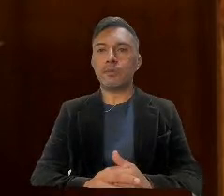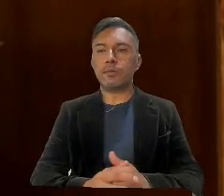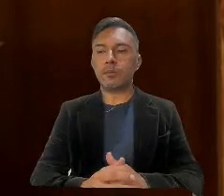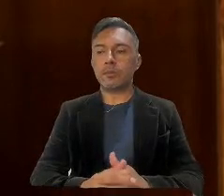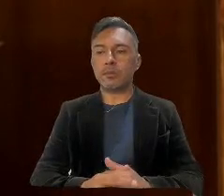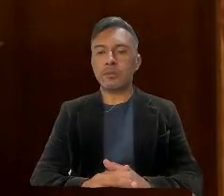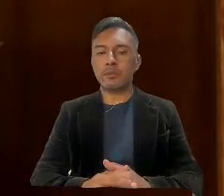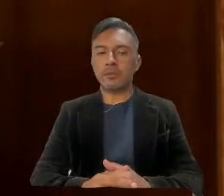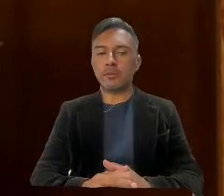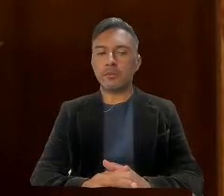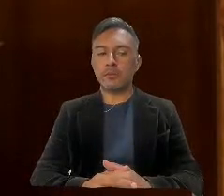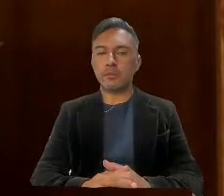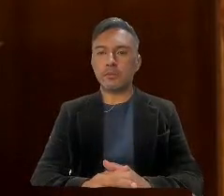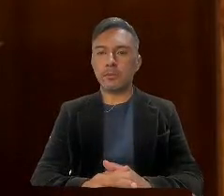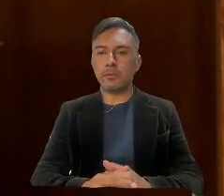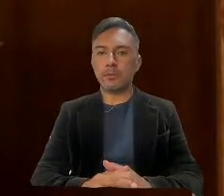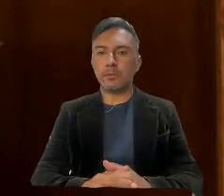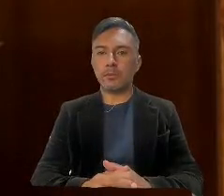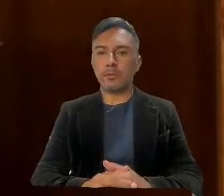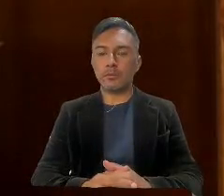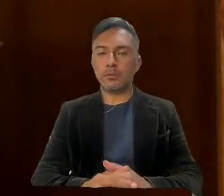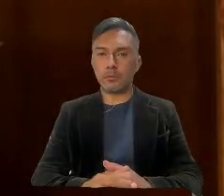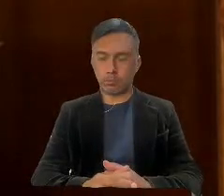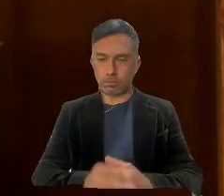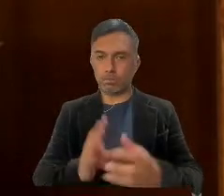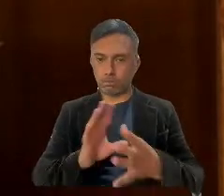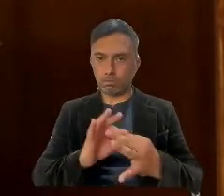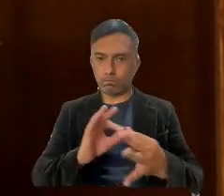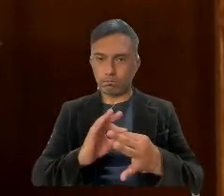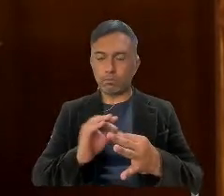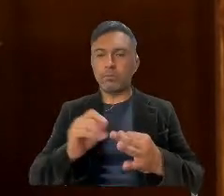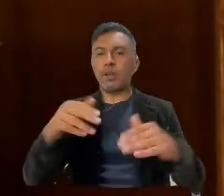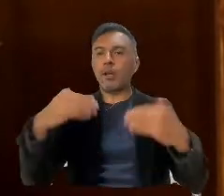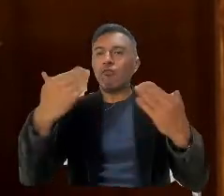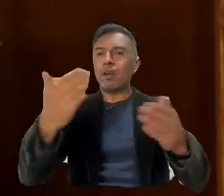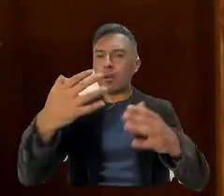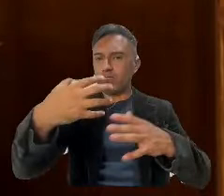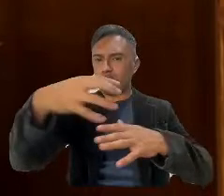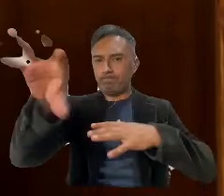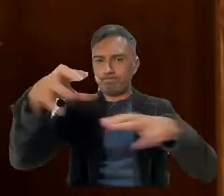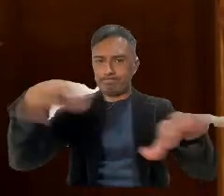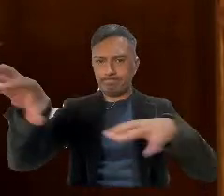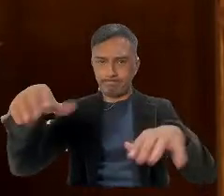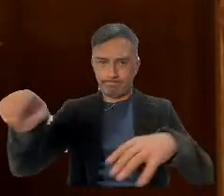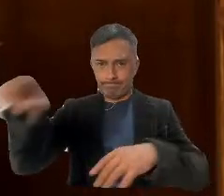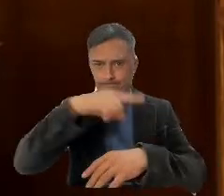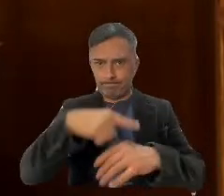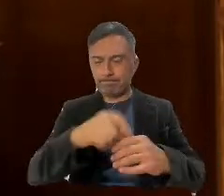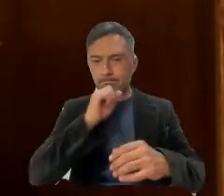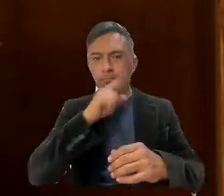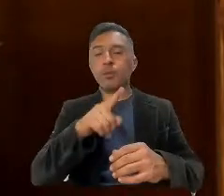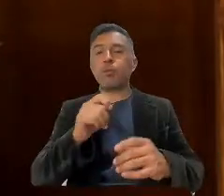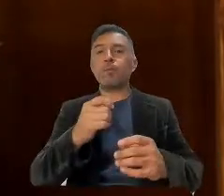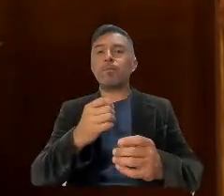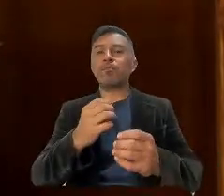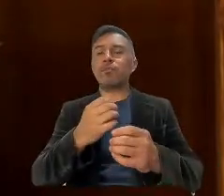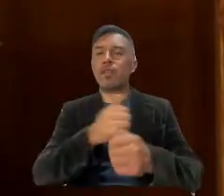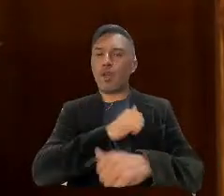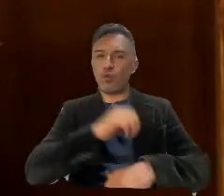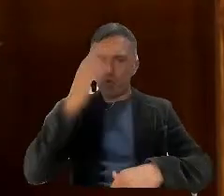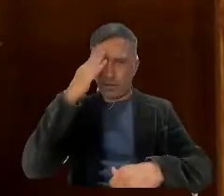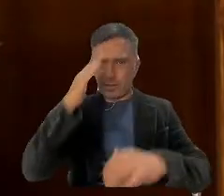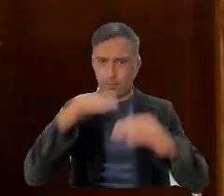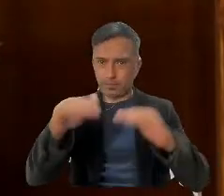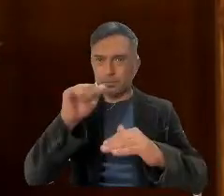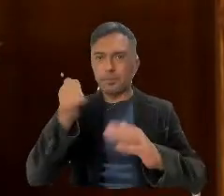los organismos descentralizados y las autoridades de educación media superior. Artículos